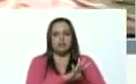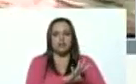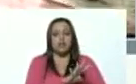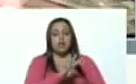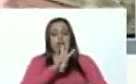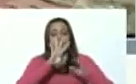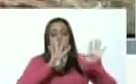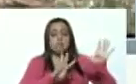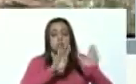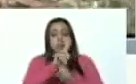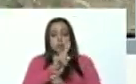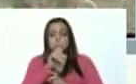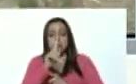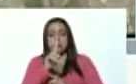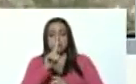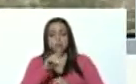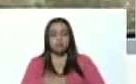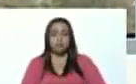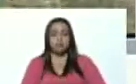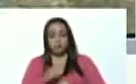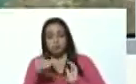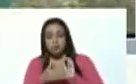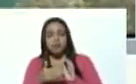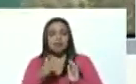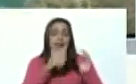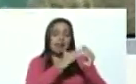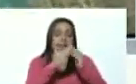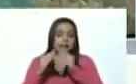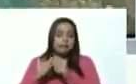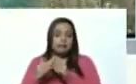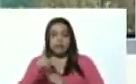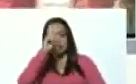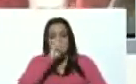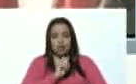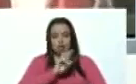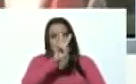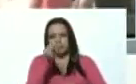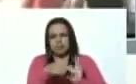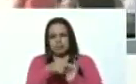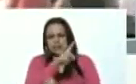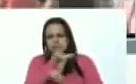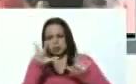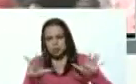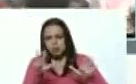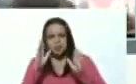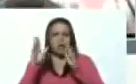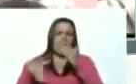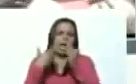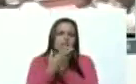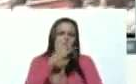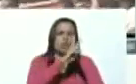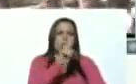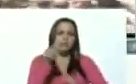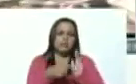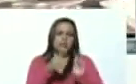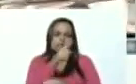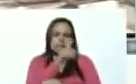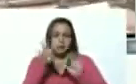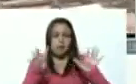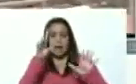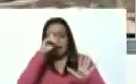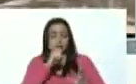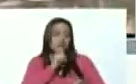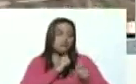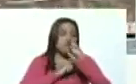400.961 viviendas. Quiere decir que entre los años 2018 y el 2019, años